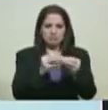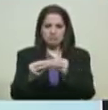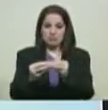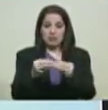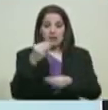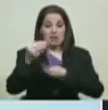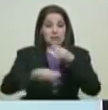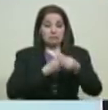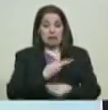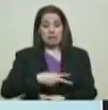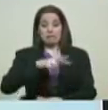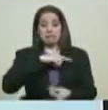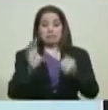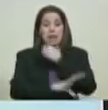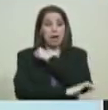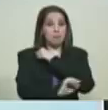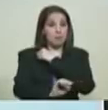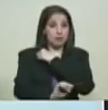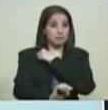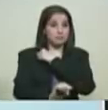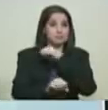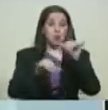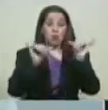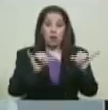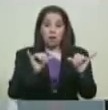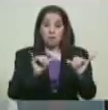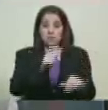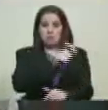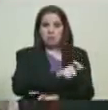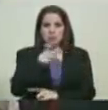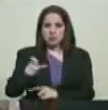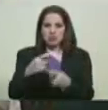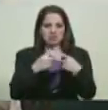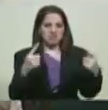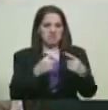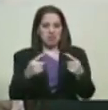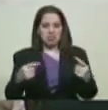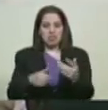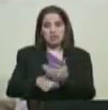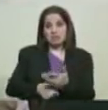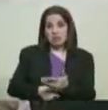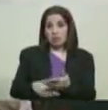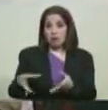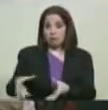hicieran un gran fraude y una misma persona utilizando diversas cédulas